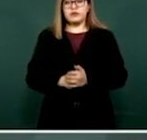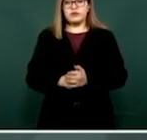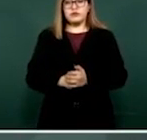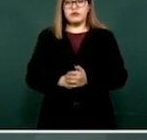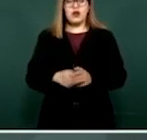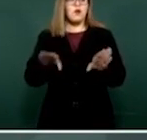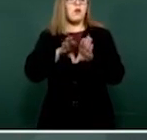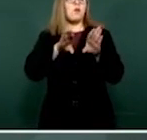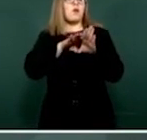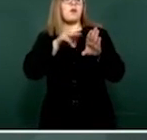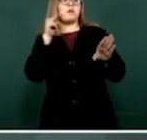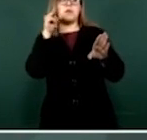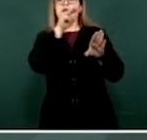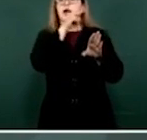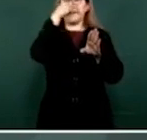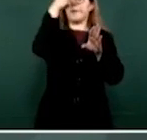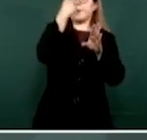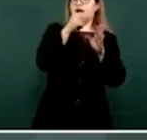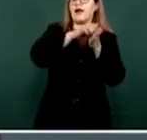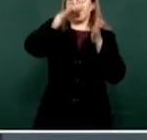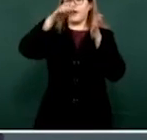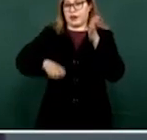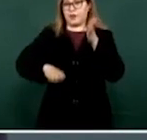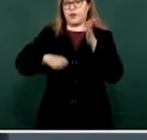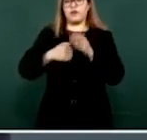un ejemplo en